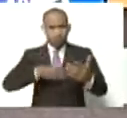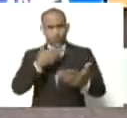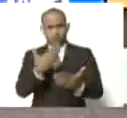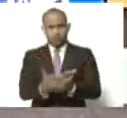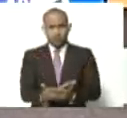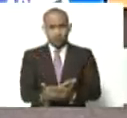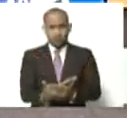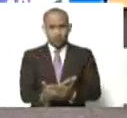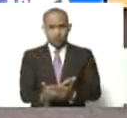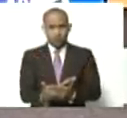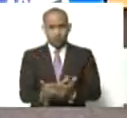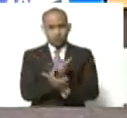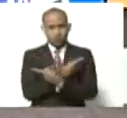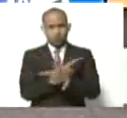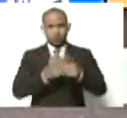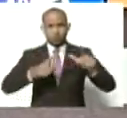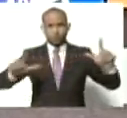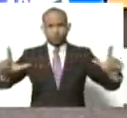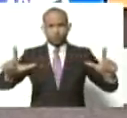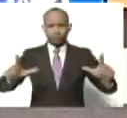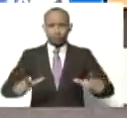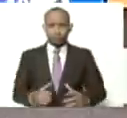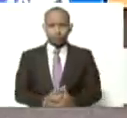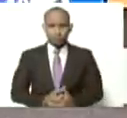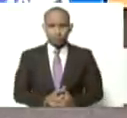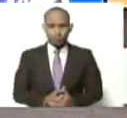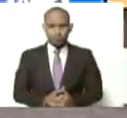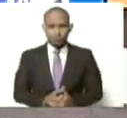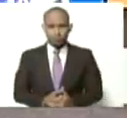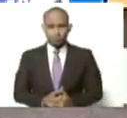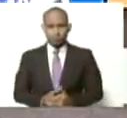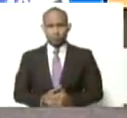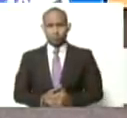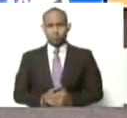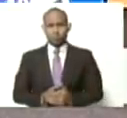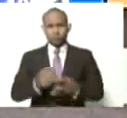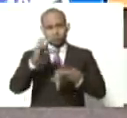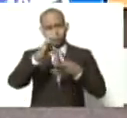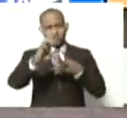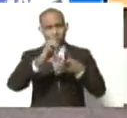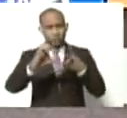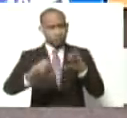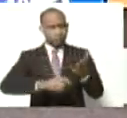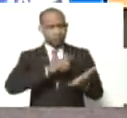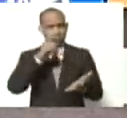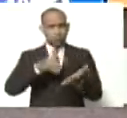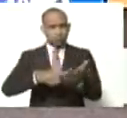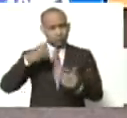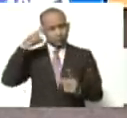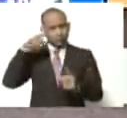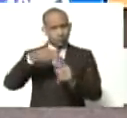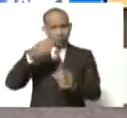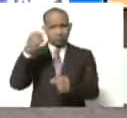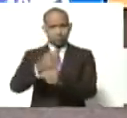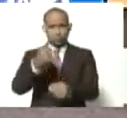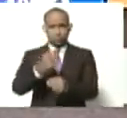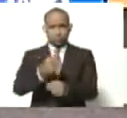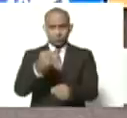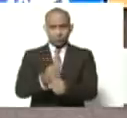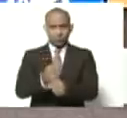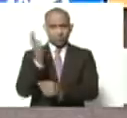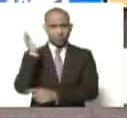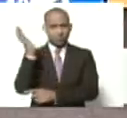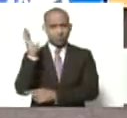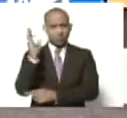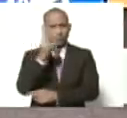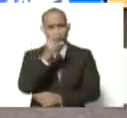jornadas de deliberación, de definición y de trabajo del Congreso Bicentenario de los